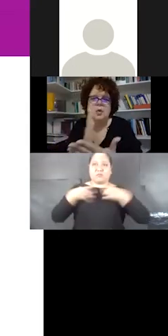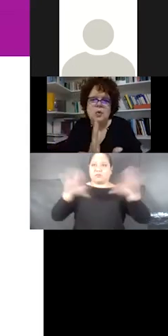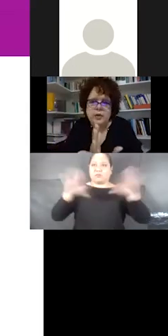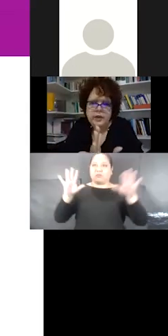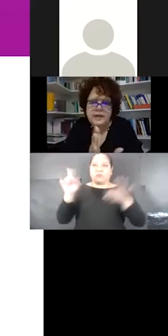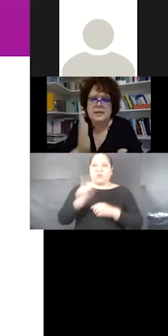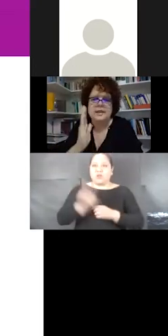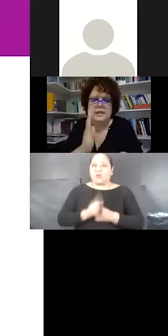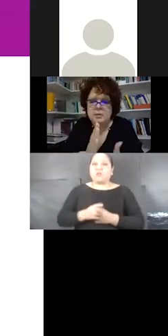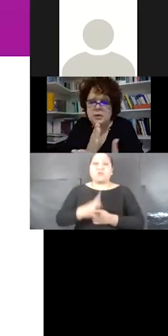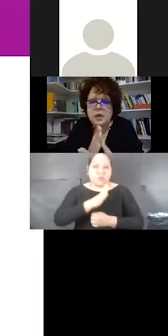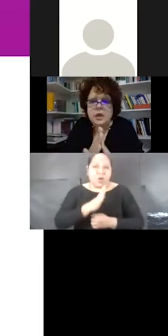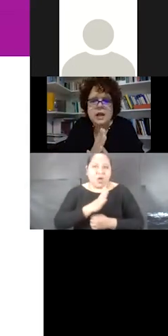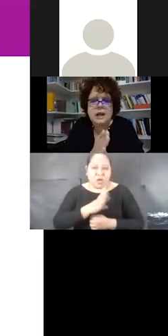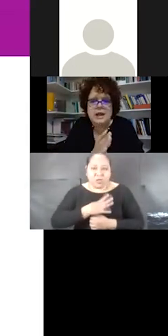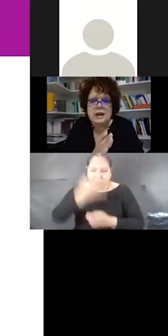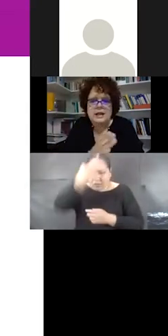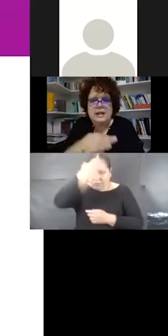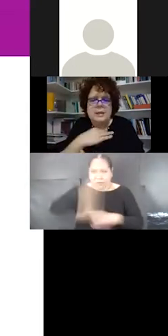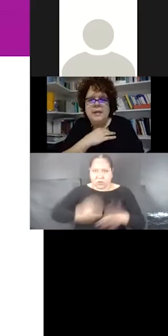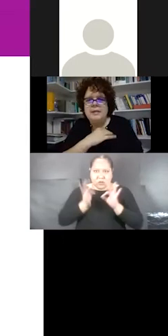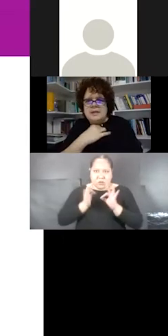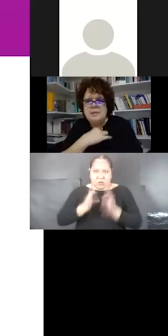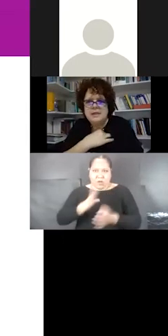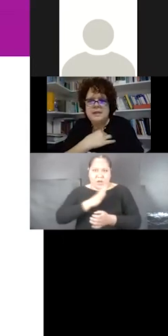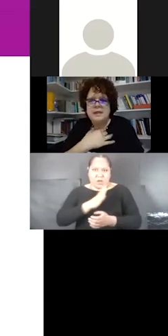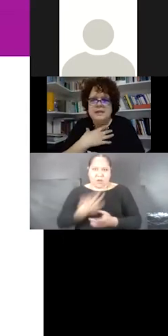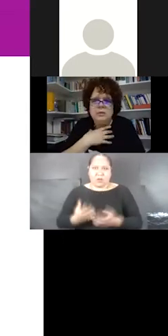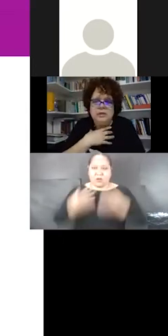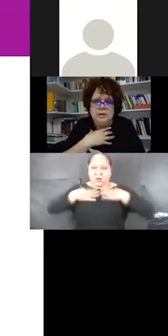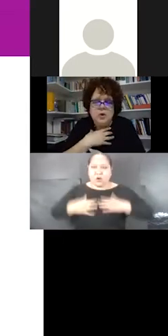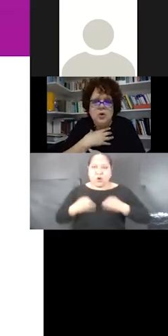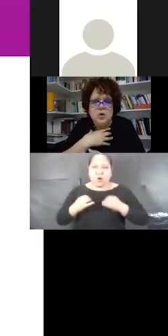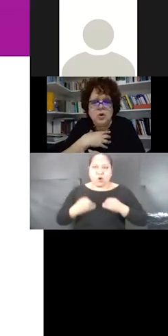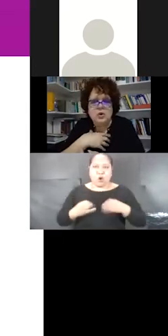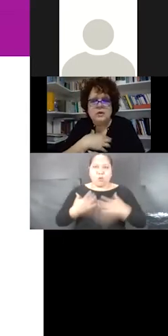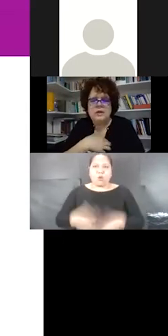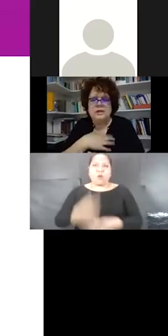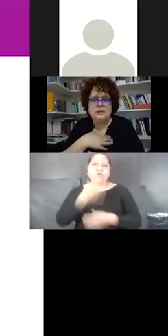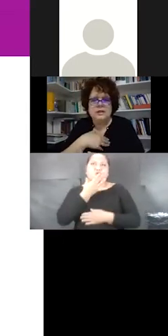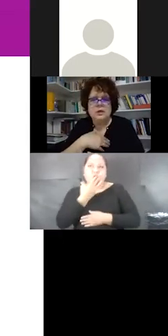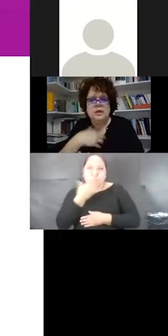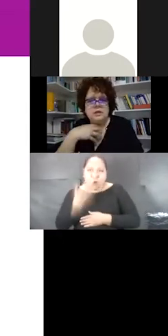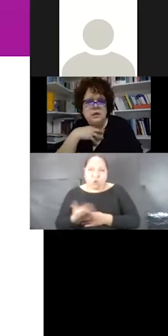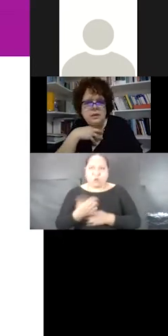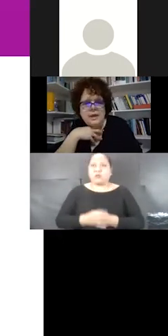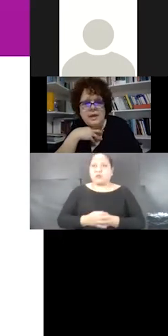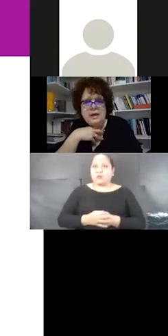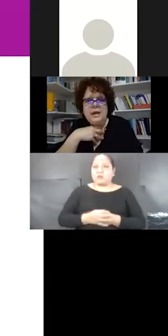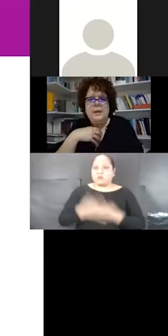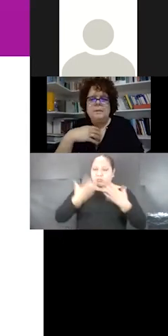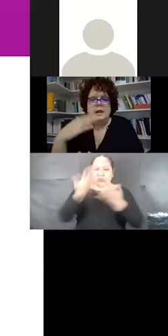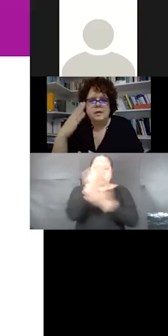tenemos todo un código de ética, tenemos el tema de la vestimenta, tiene que ser de un determinado color, que sea contraste con la